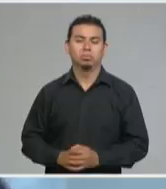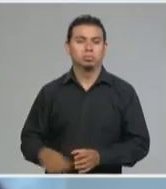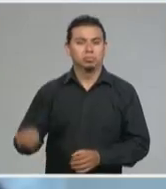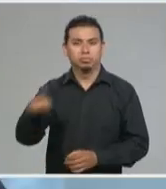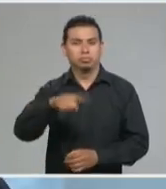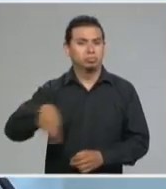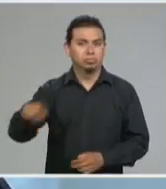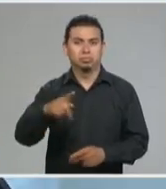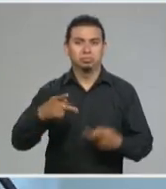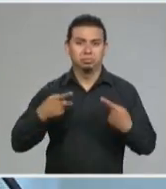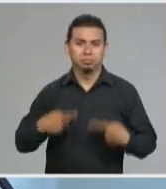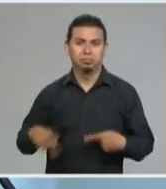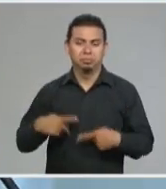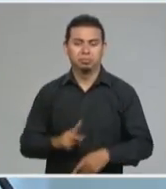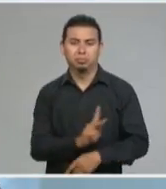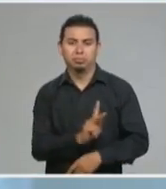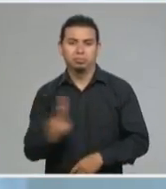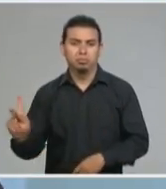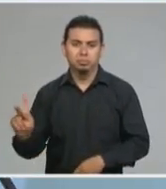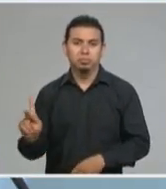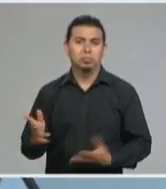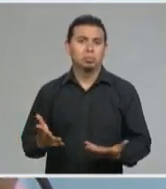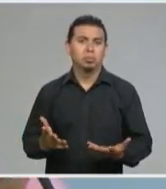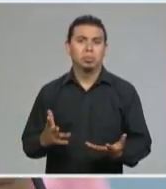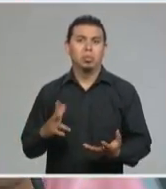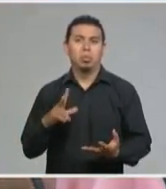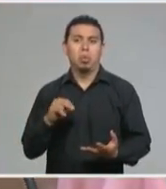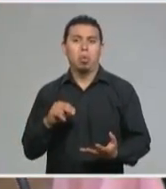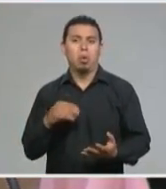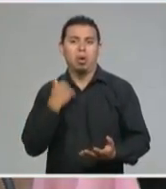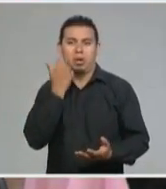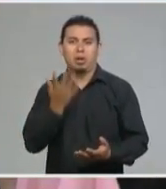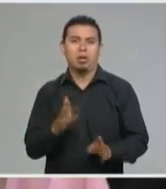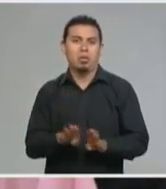hoy en día no tiene esa participación.